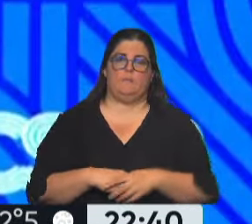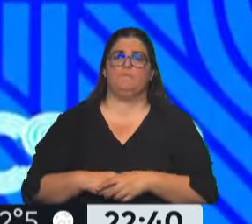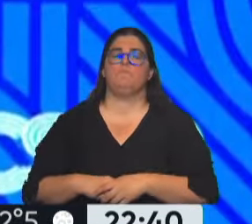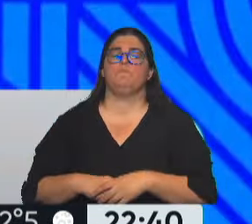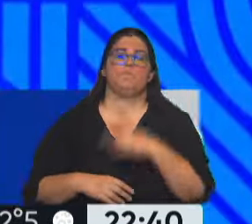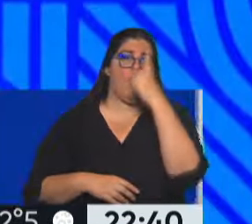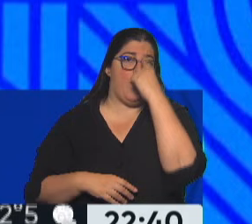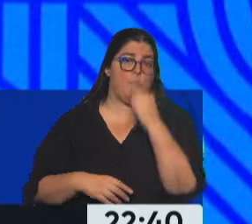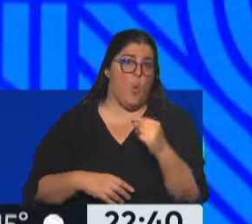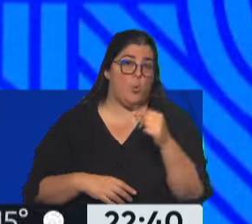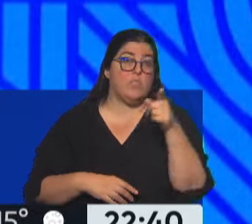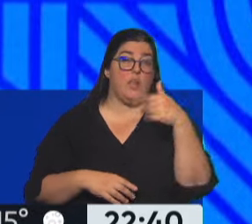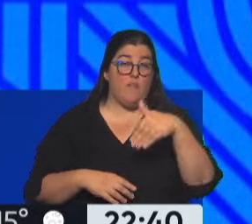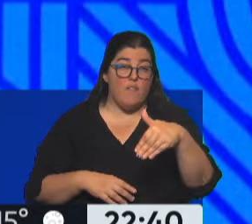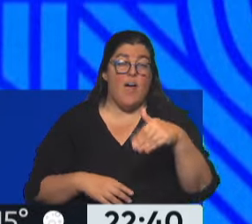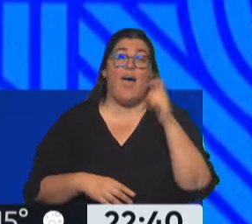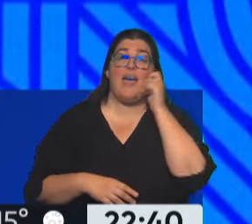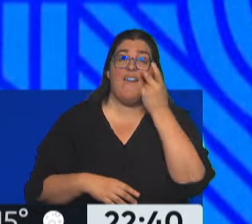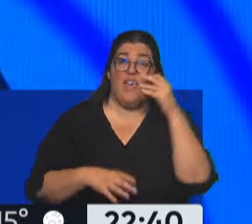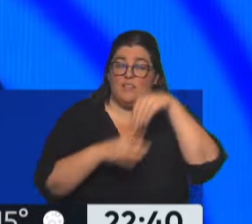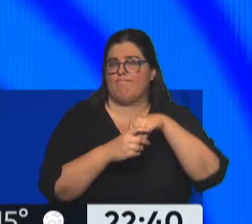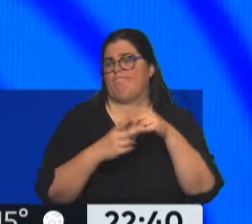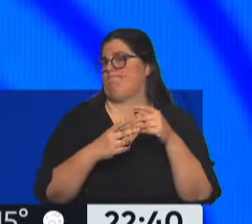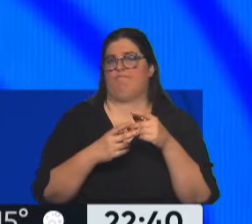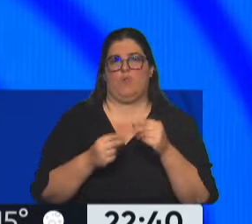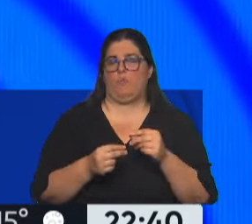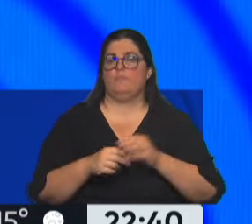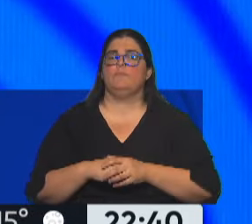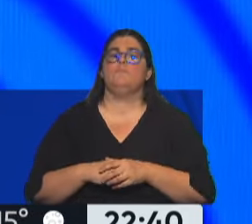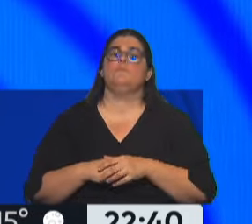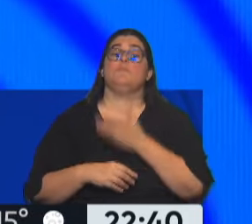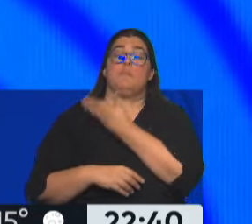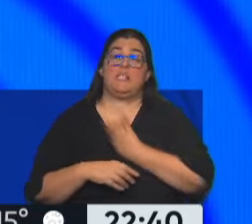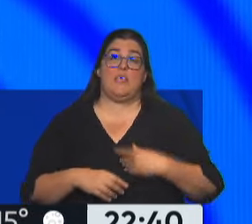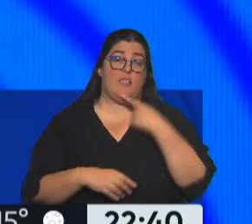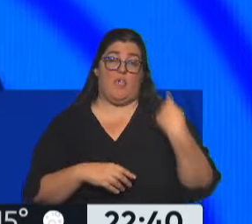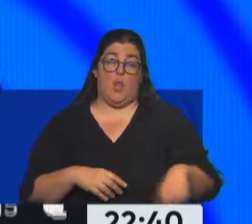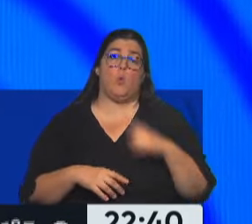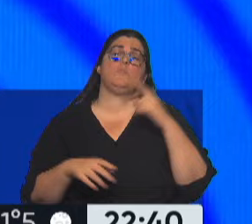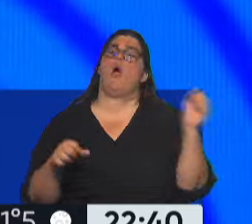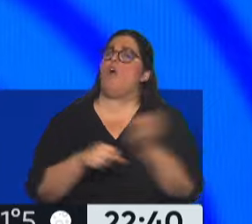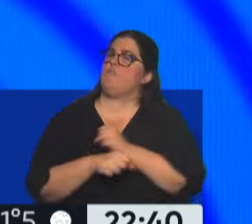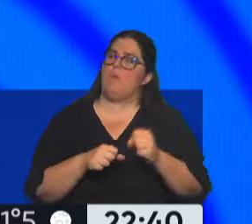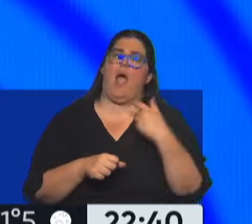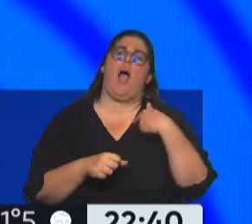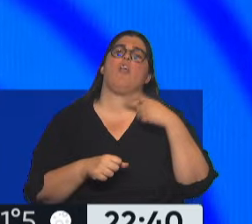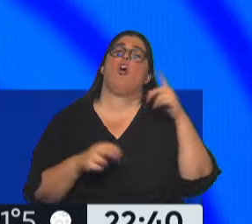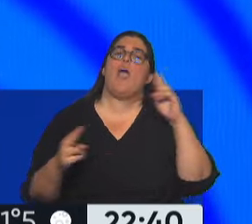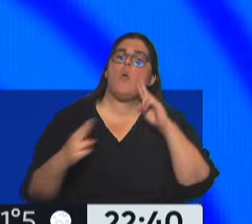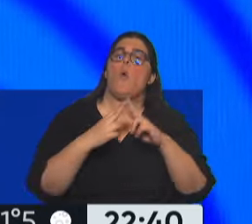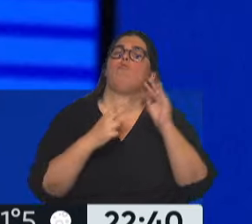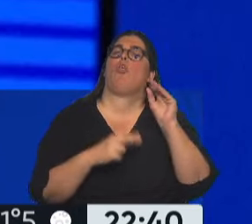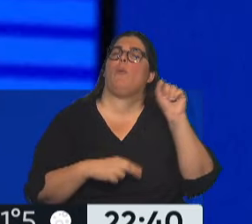Putin no participará del G20. El presidente de Rusia afirmó que no se hará presente en el encuentro que se desarrollará en